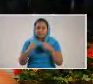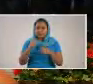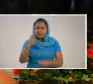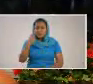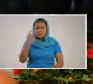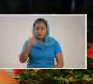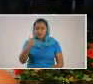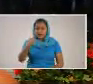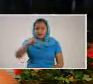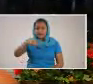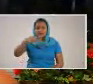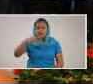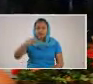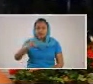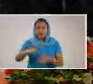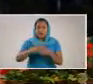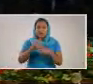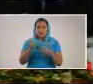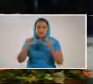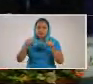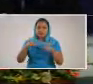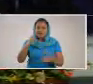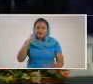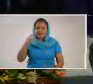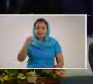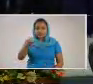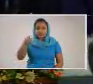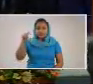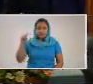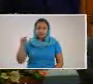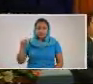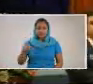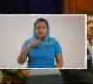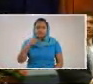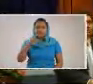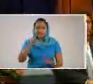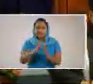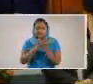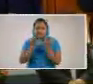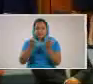Buscad a Jehová mientras pueda ser hallado, dice la Escritura en el libro de Isaías.